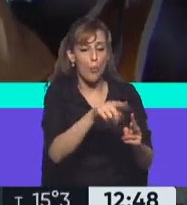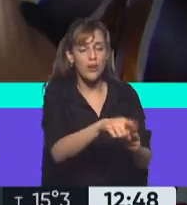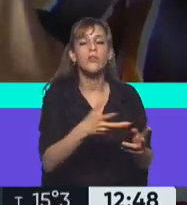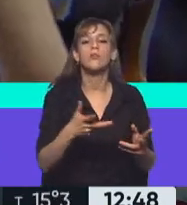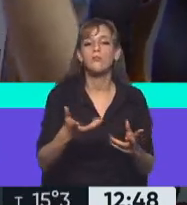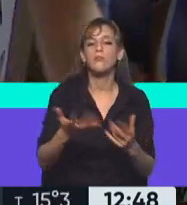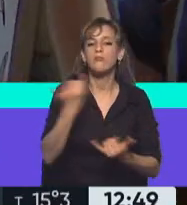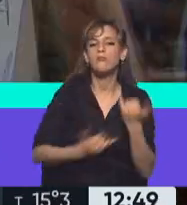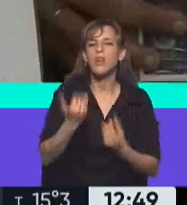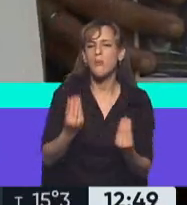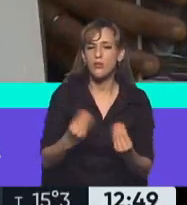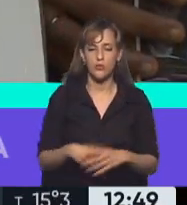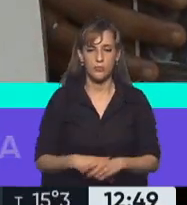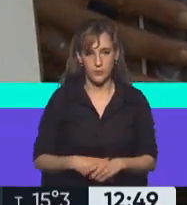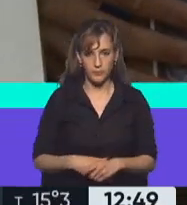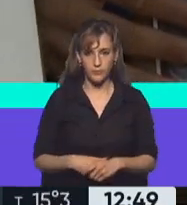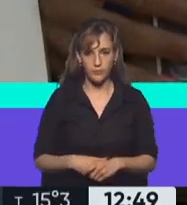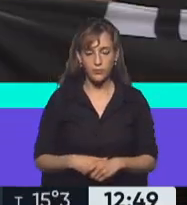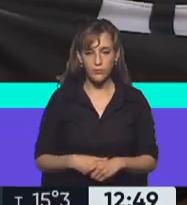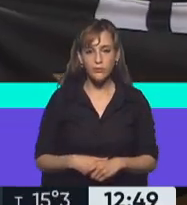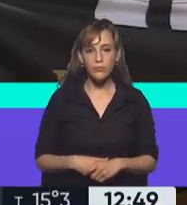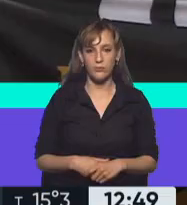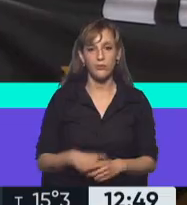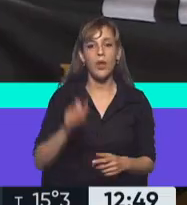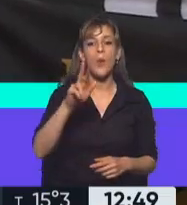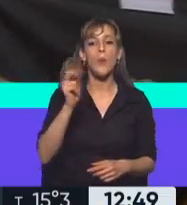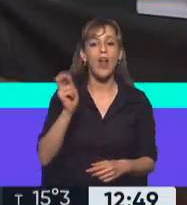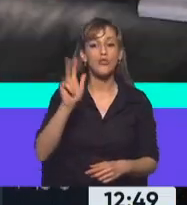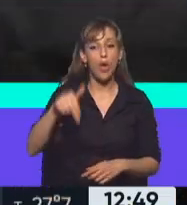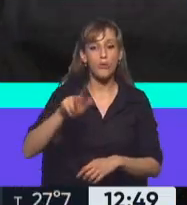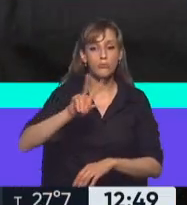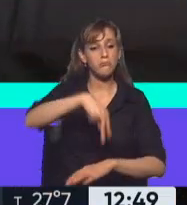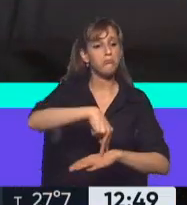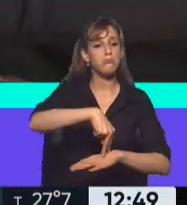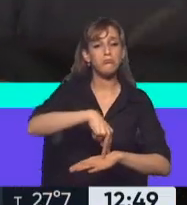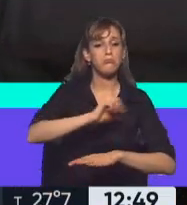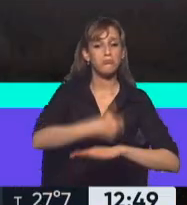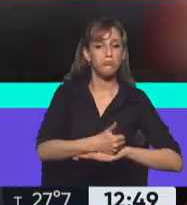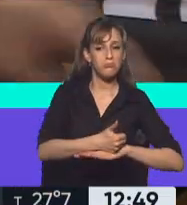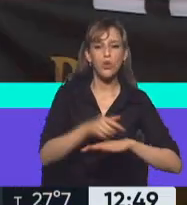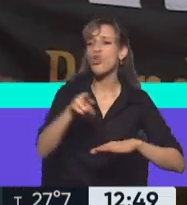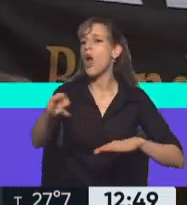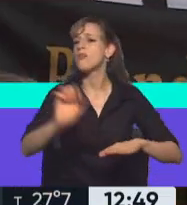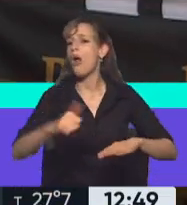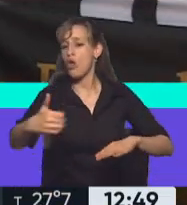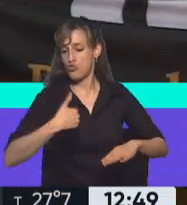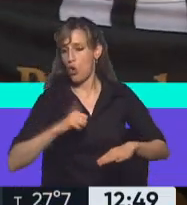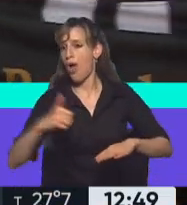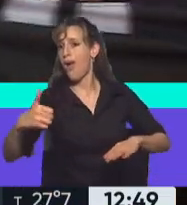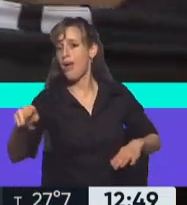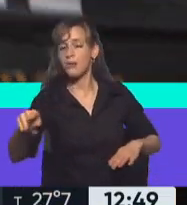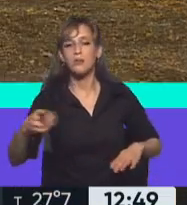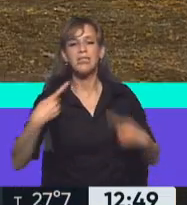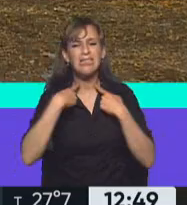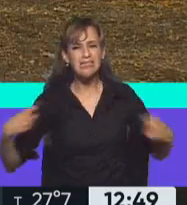fue lo que sucedió. Justo Brando estaba ahí parado y yo estaba allá más o menos. Y escucho que